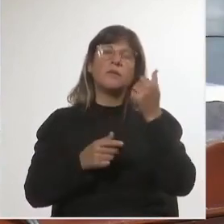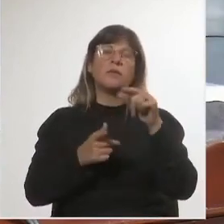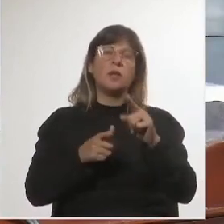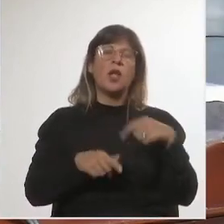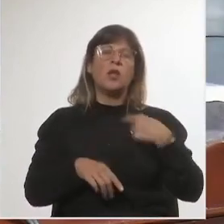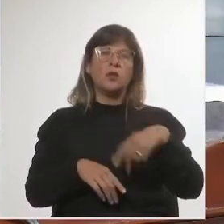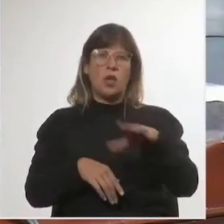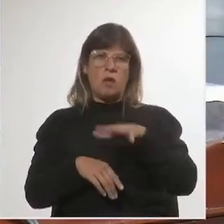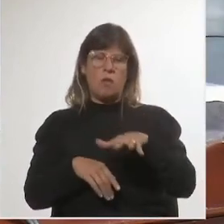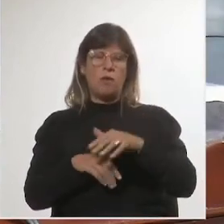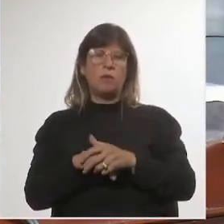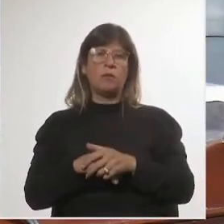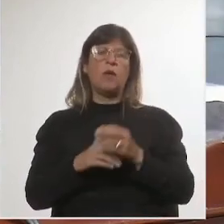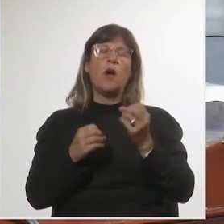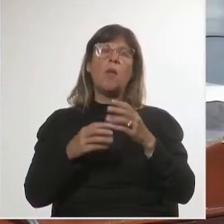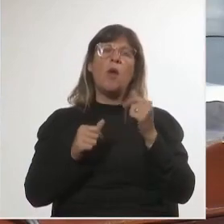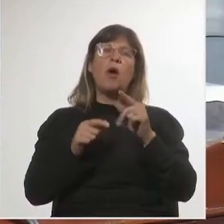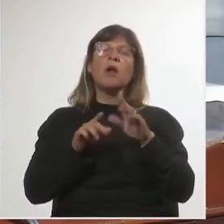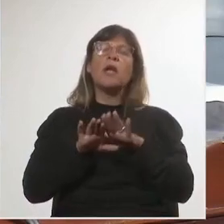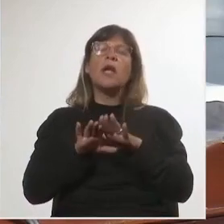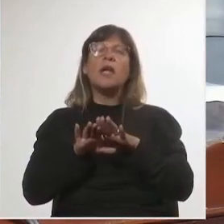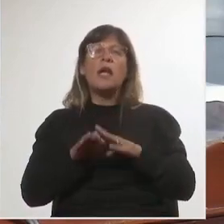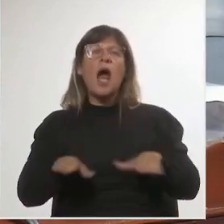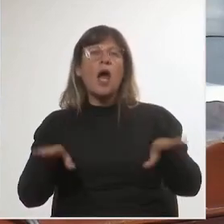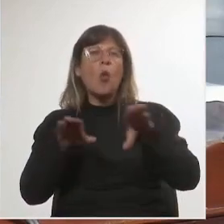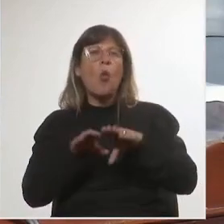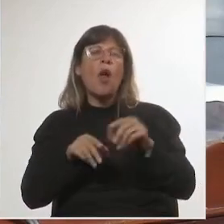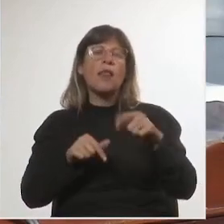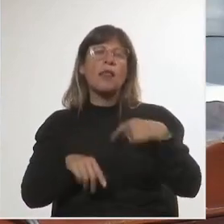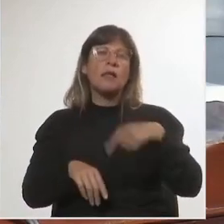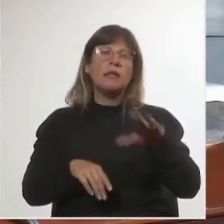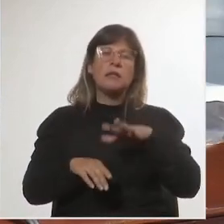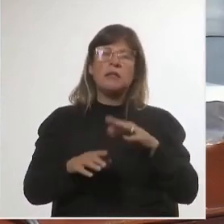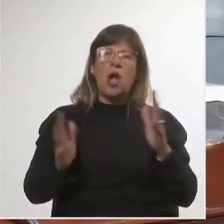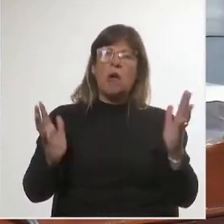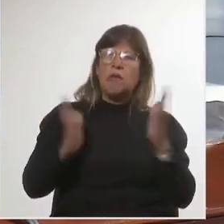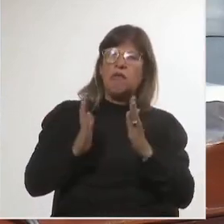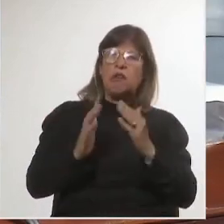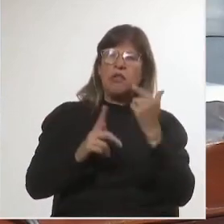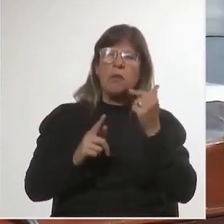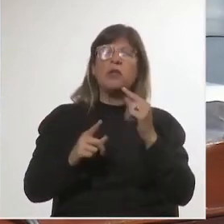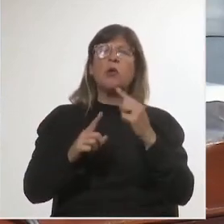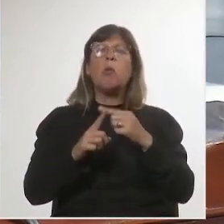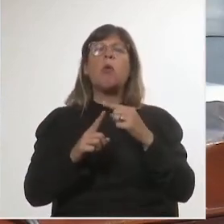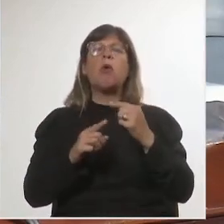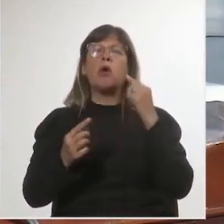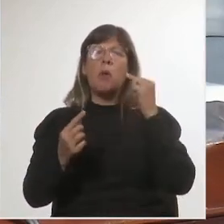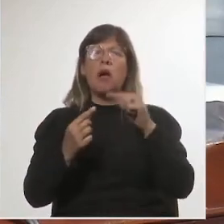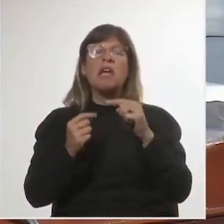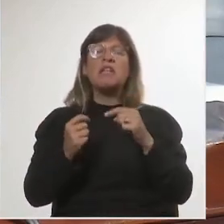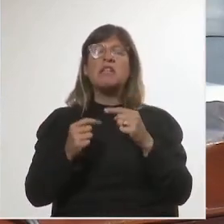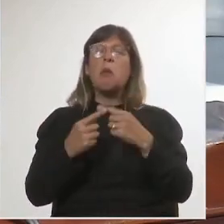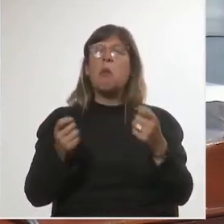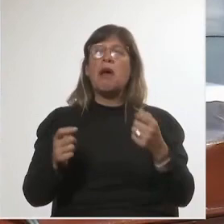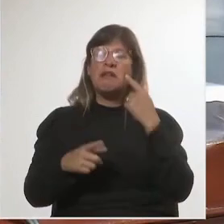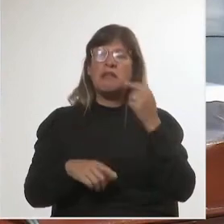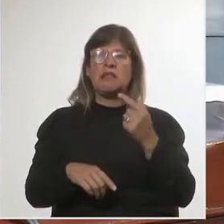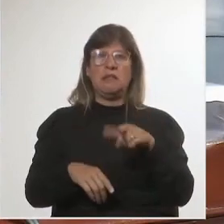y el socialismo, porque la armonía social impide el enfrentamiento por motivos materiales. En